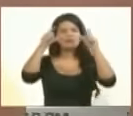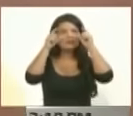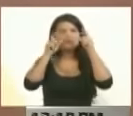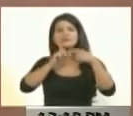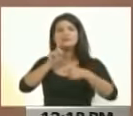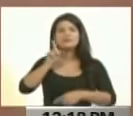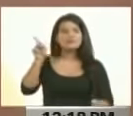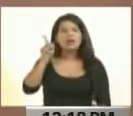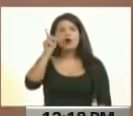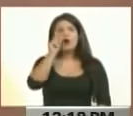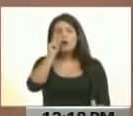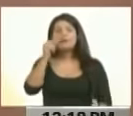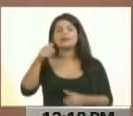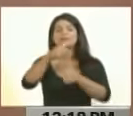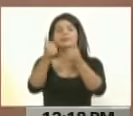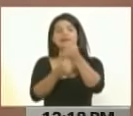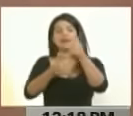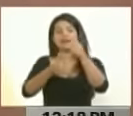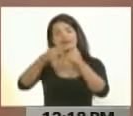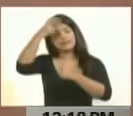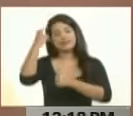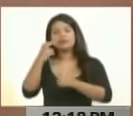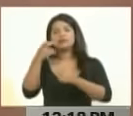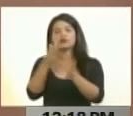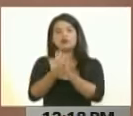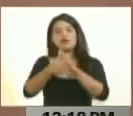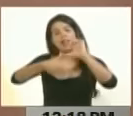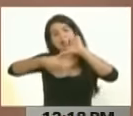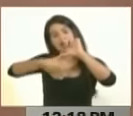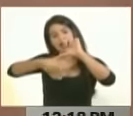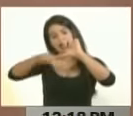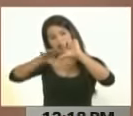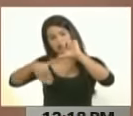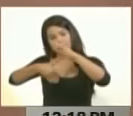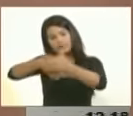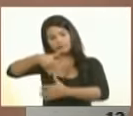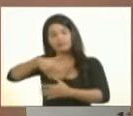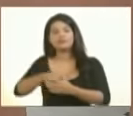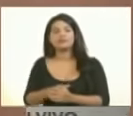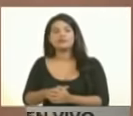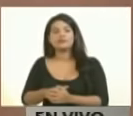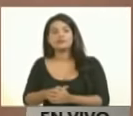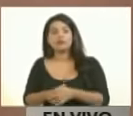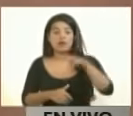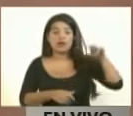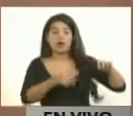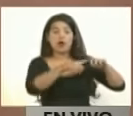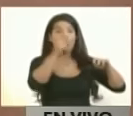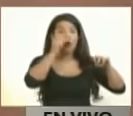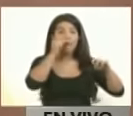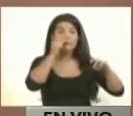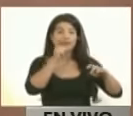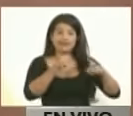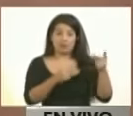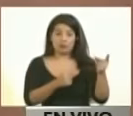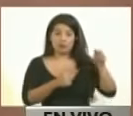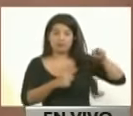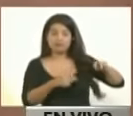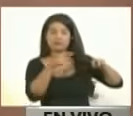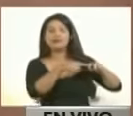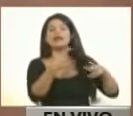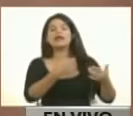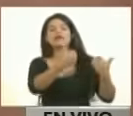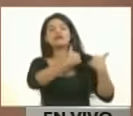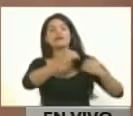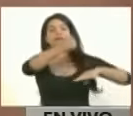Alexander Yane, y el doctor Héctor Constant, que es nuestro coordinador nacional en el Mercosur. Como ustedes